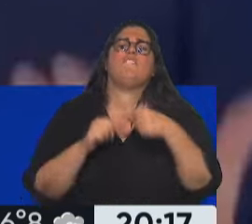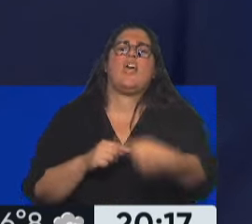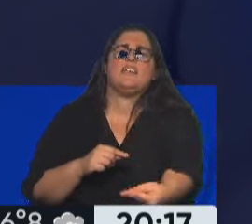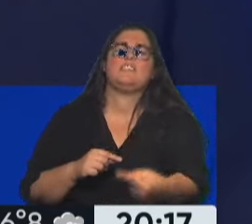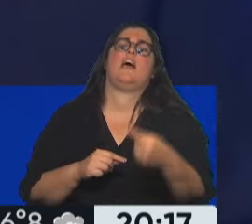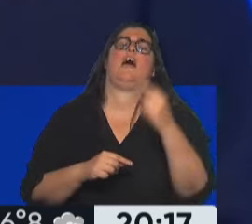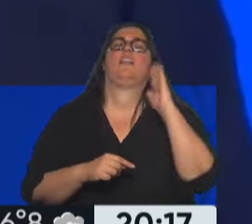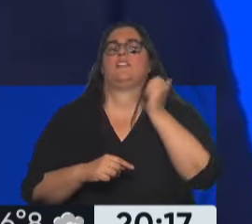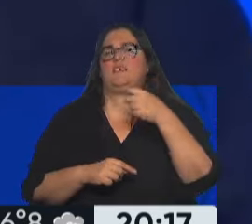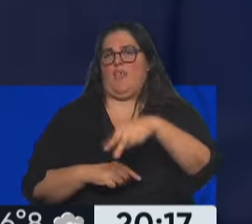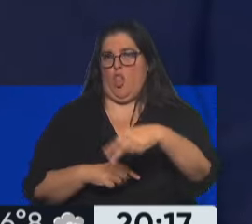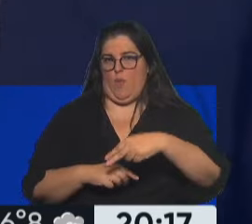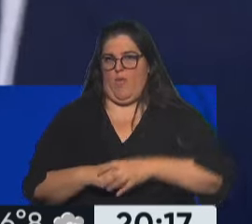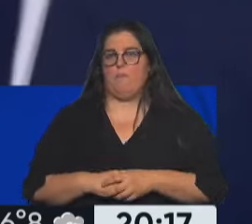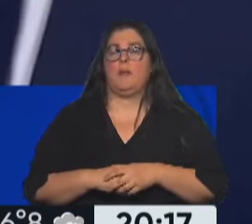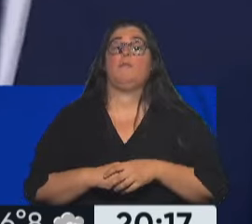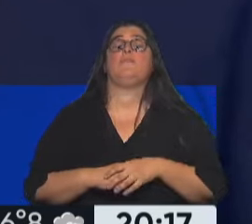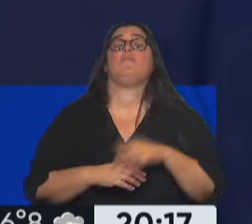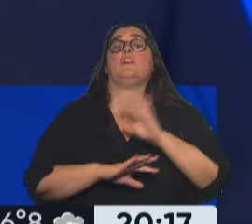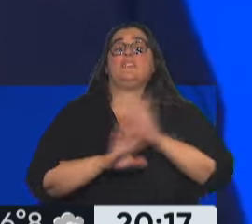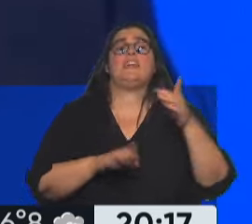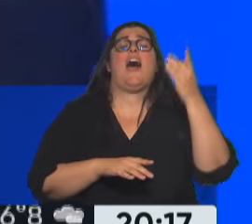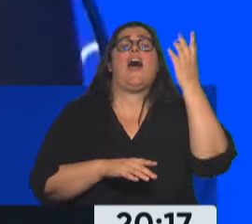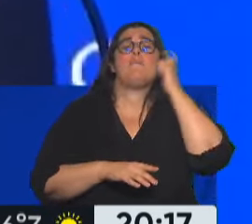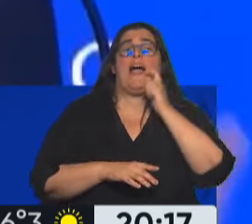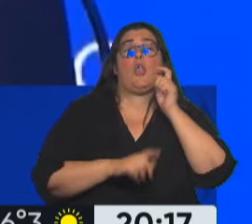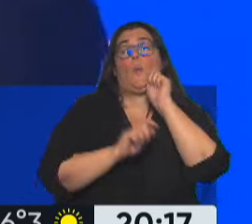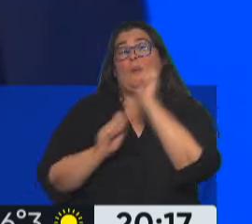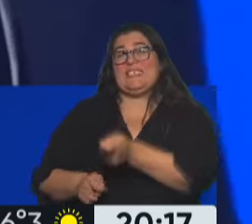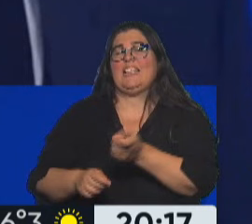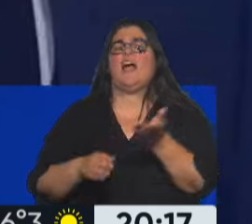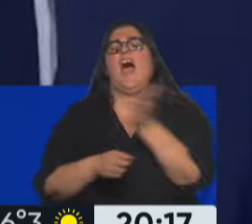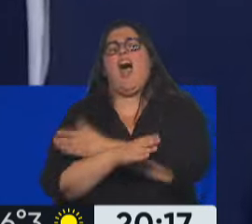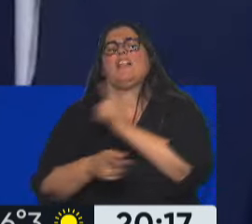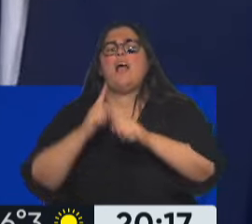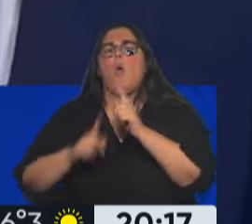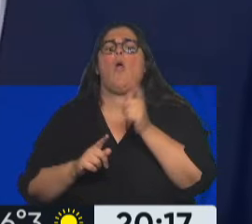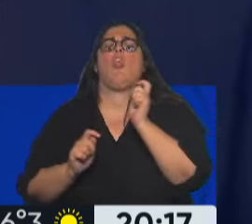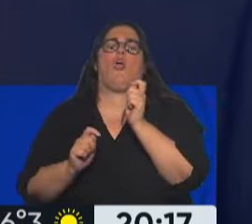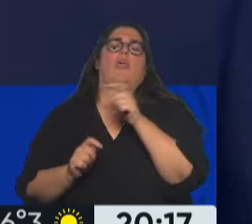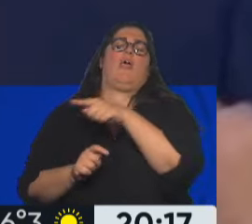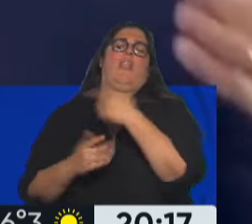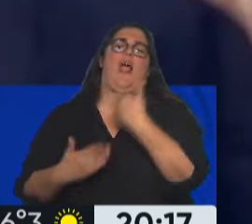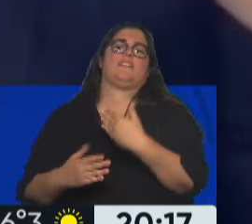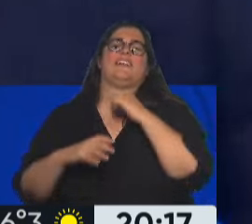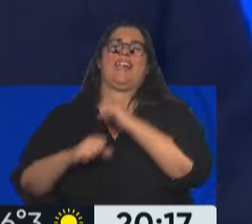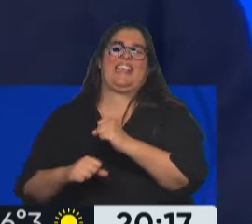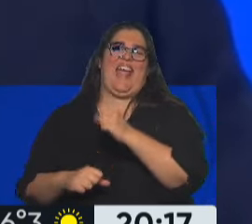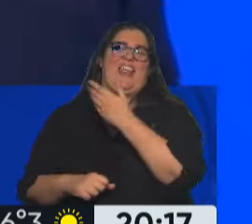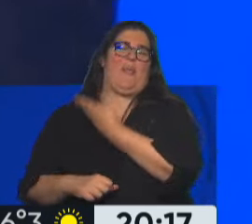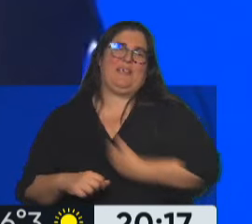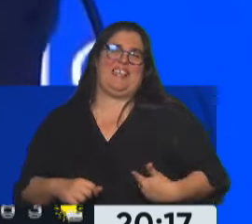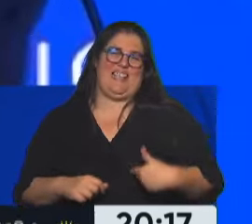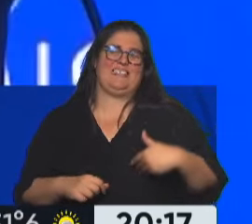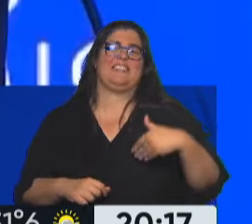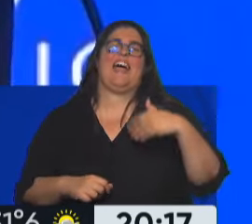de noviembre. La visita se acordó tras el paso de la secretaria general de la presidencia, Karina Milei, por París, donde,